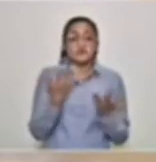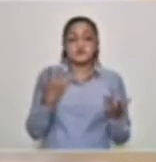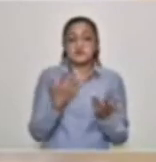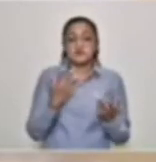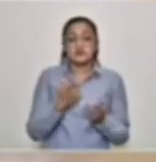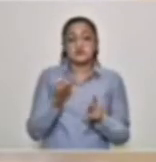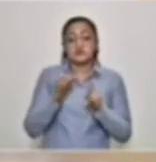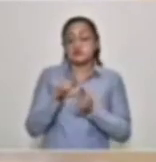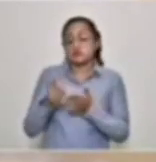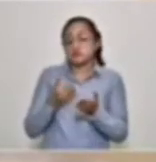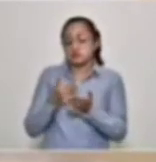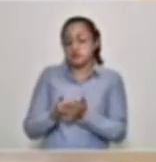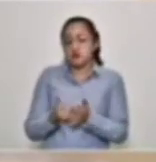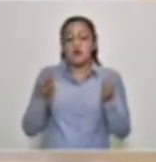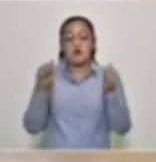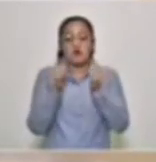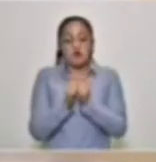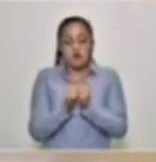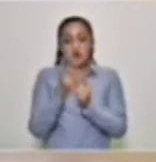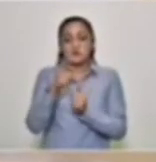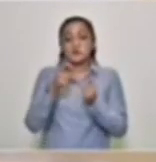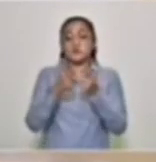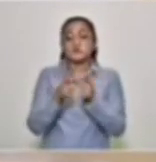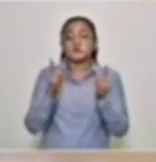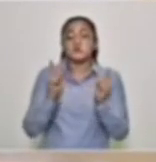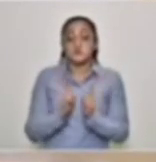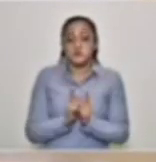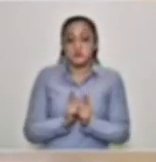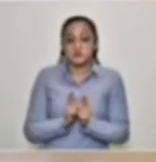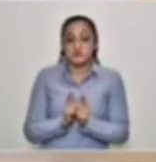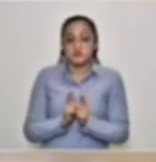propuestas con los grupos